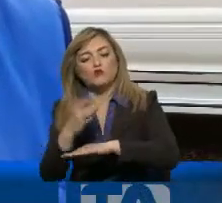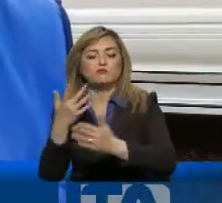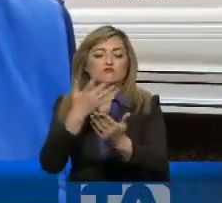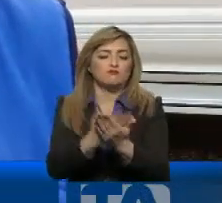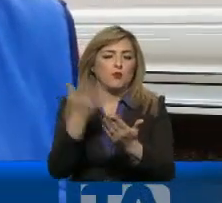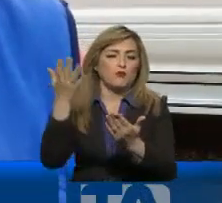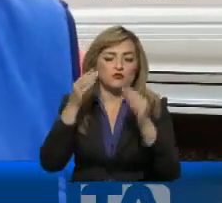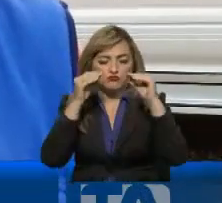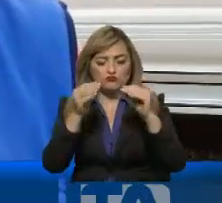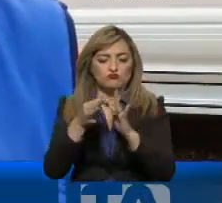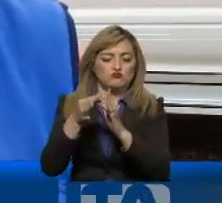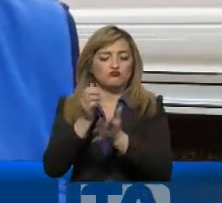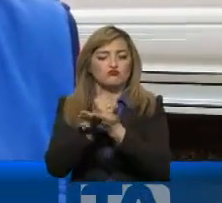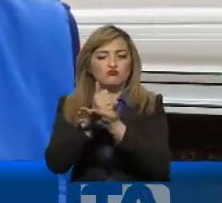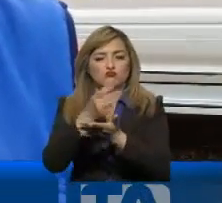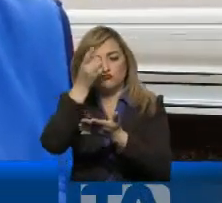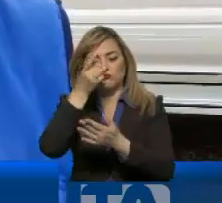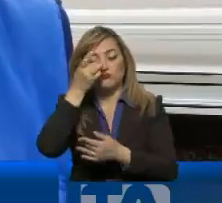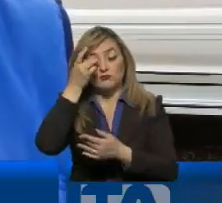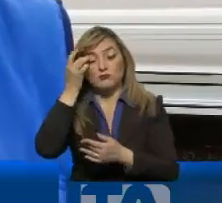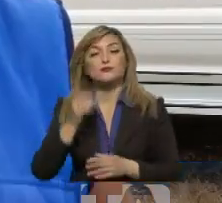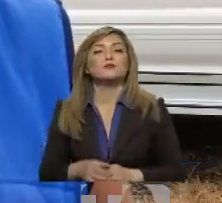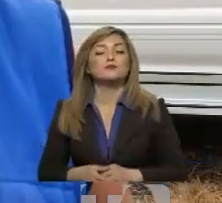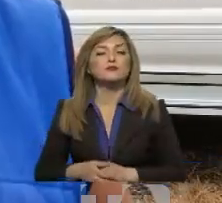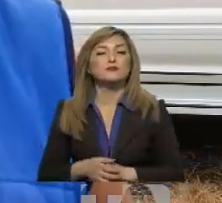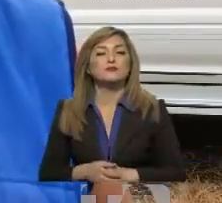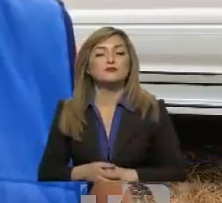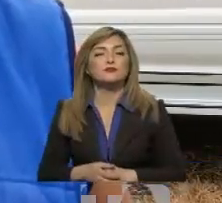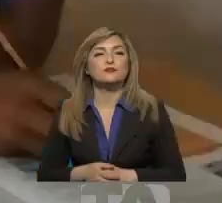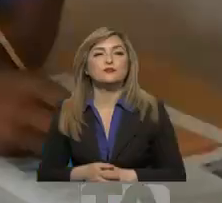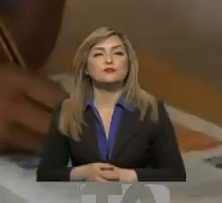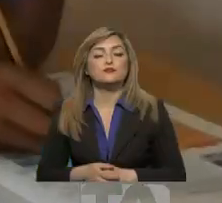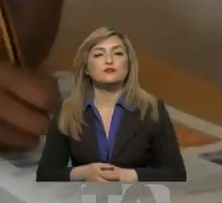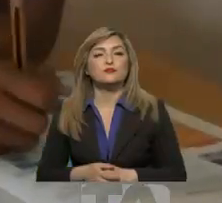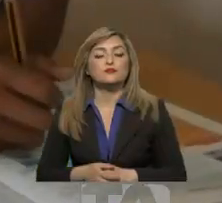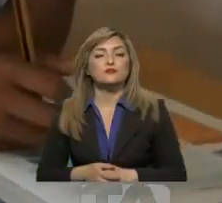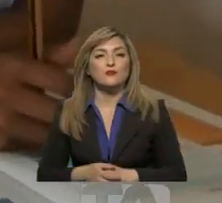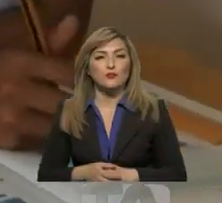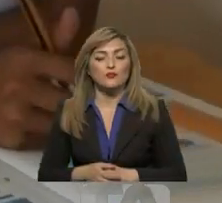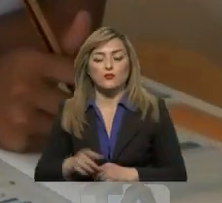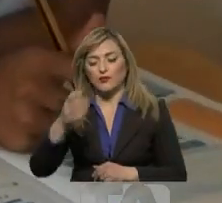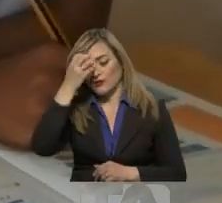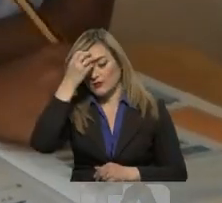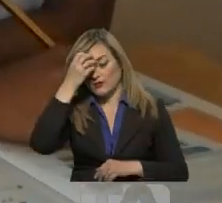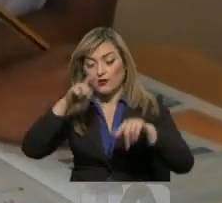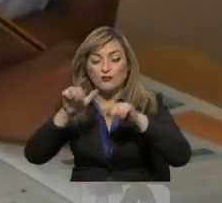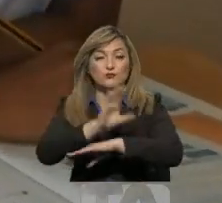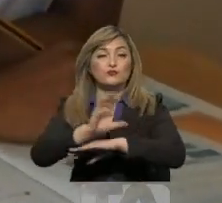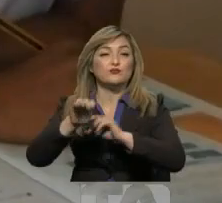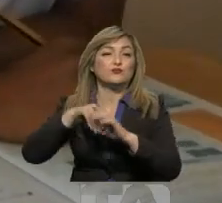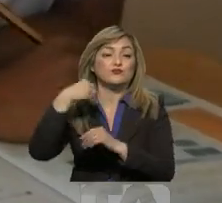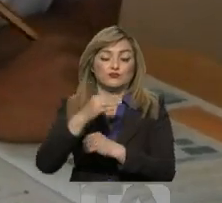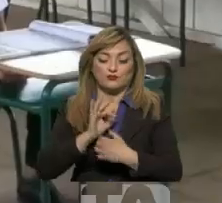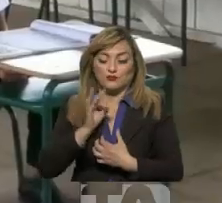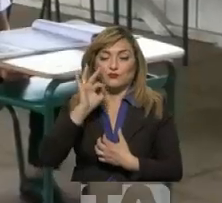sean quienes se dirijan directamente a los estudiantes para darnos tutorías a los chicos. Lo cierto es que la educación en el sector rural en estos tiempos